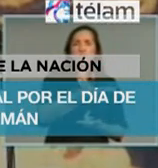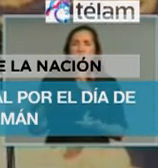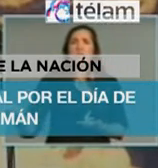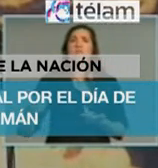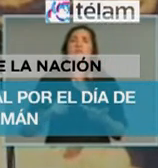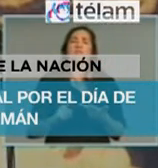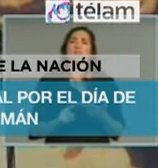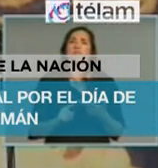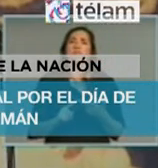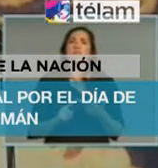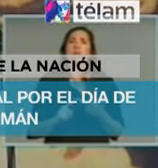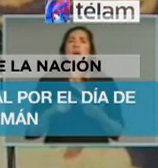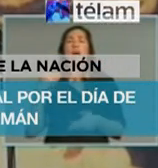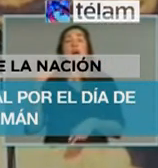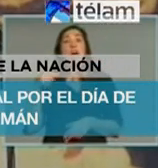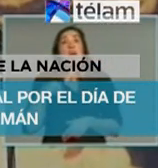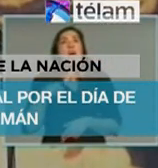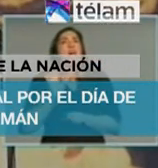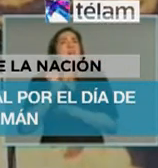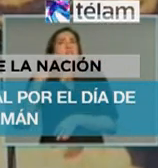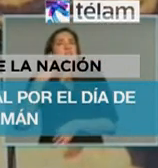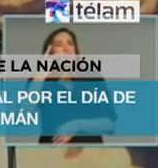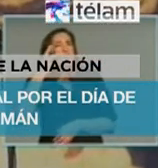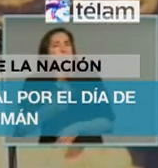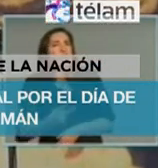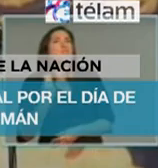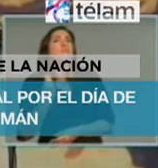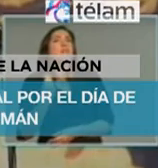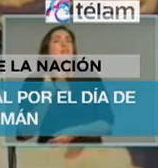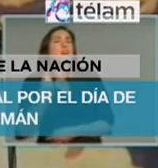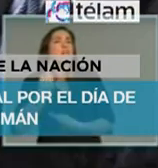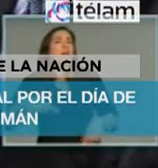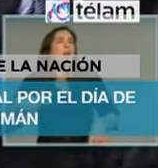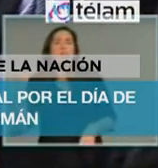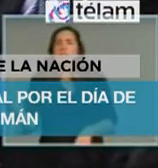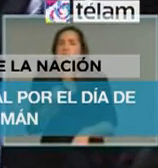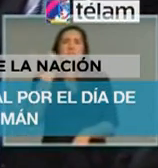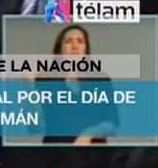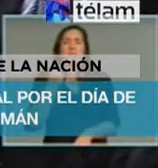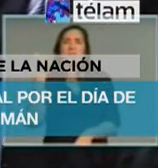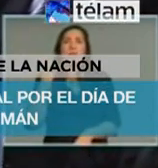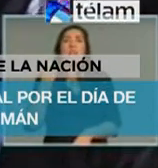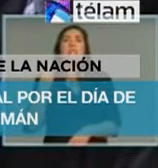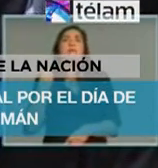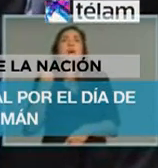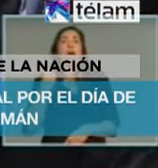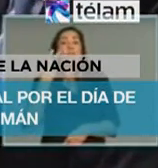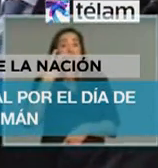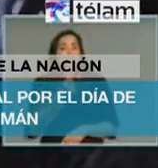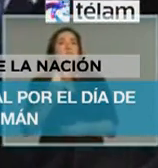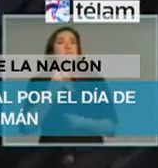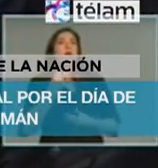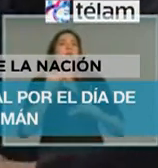sociales, reconocer algo muy importante para ayudar a desarrollar aún más el